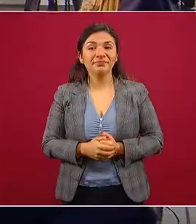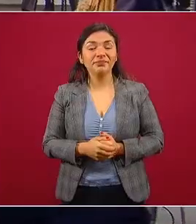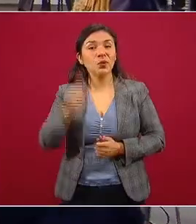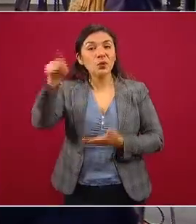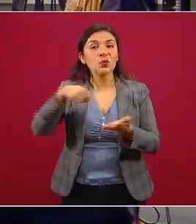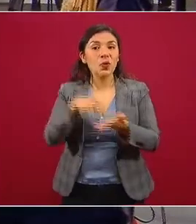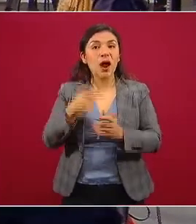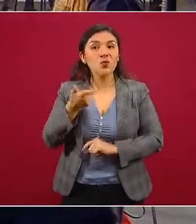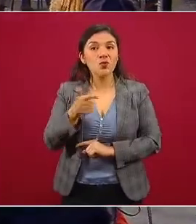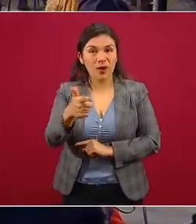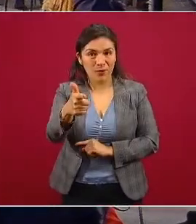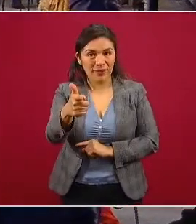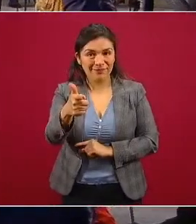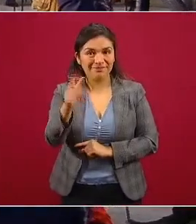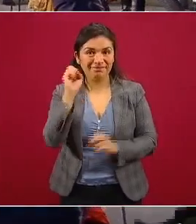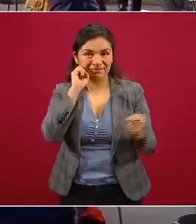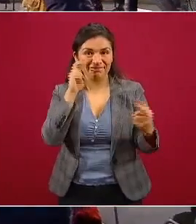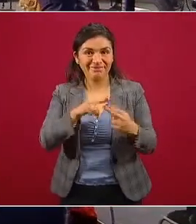Guanajuato.